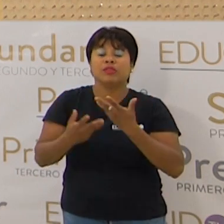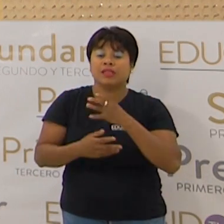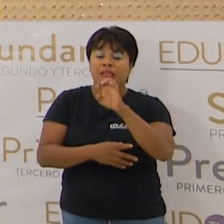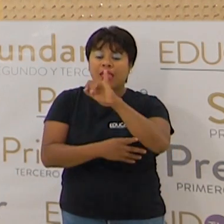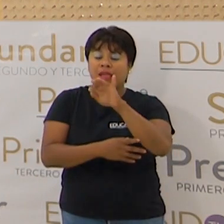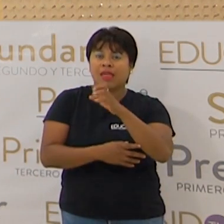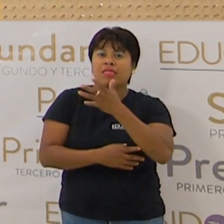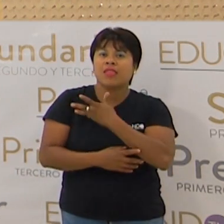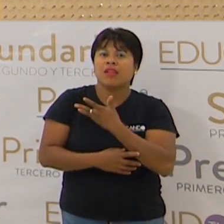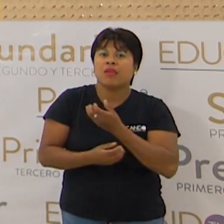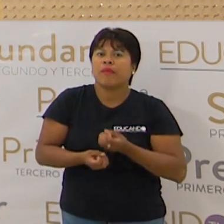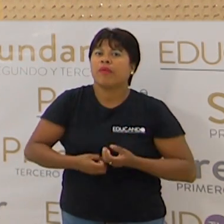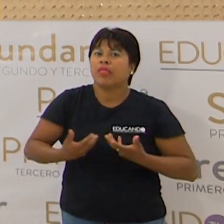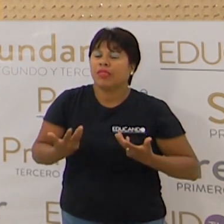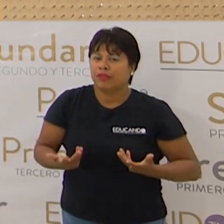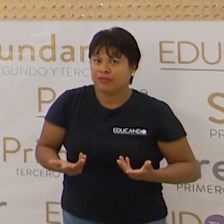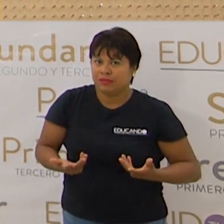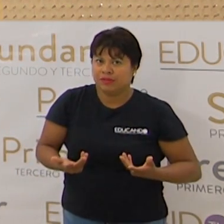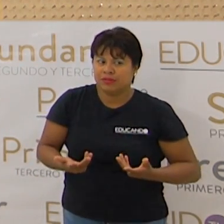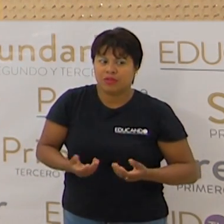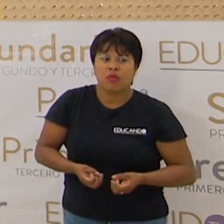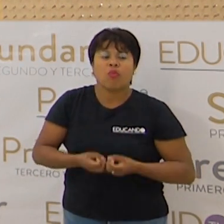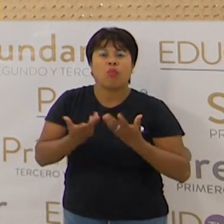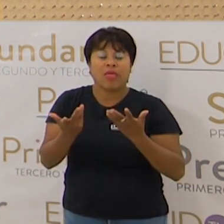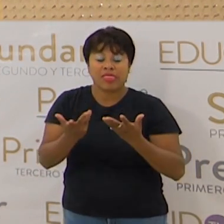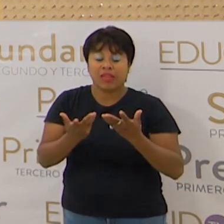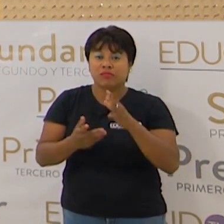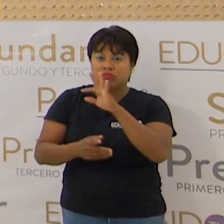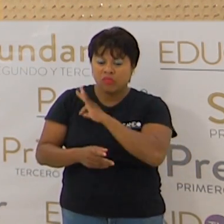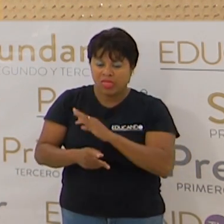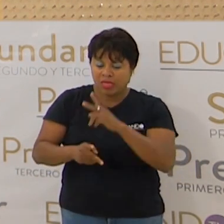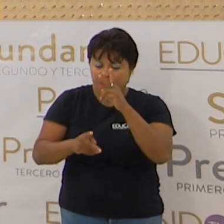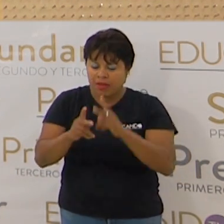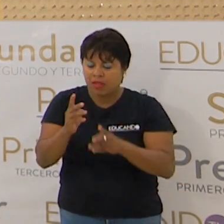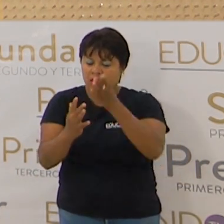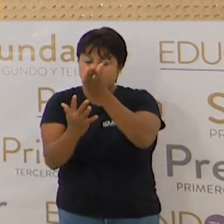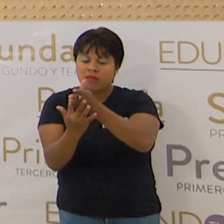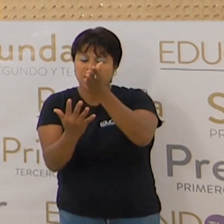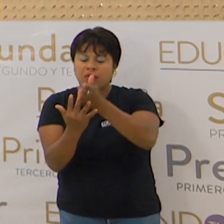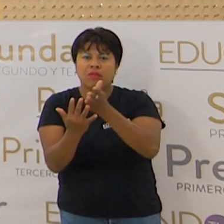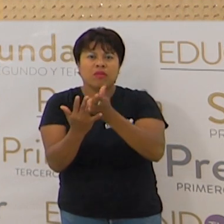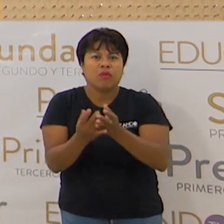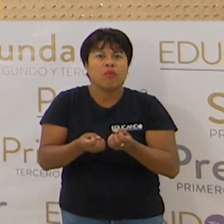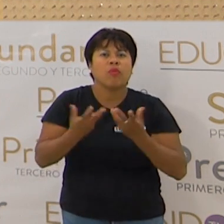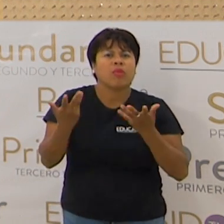simetría crees tú que tenga? Es decir, ¿cuántas partes iguales pueden tener?